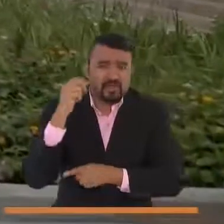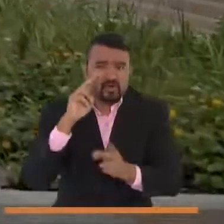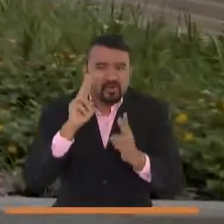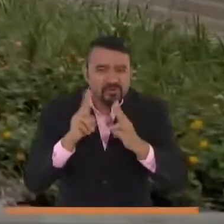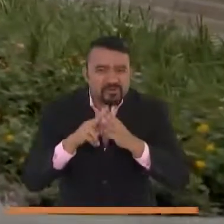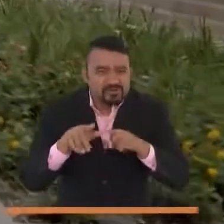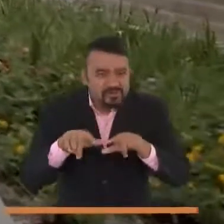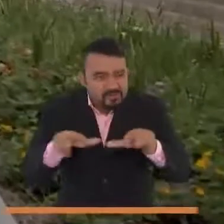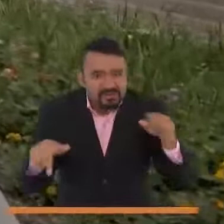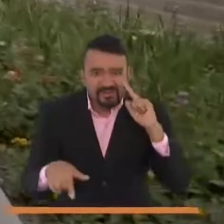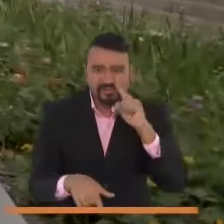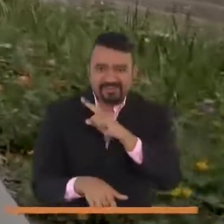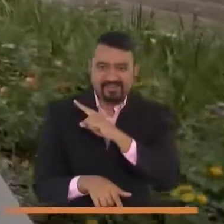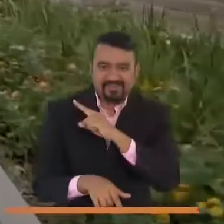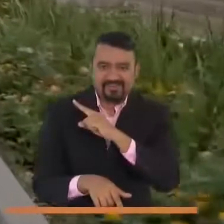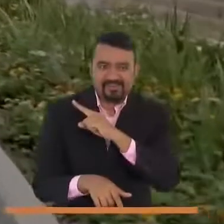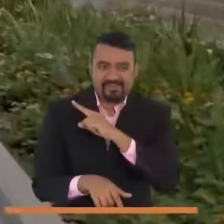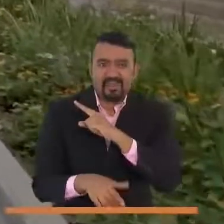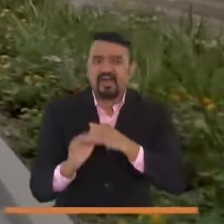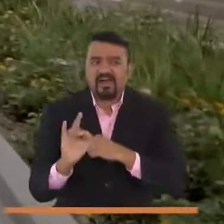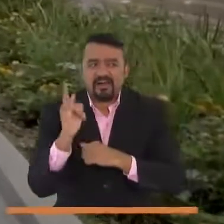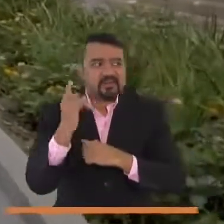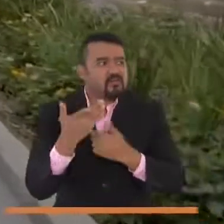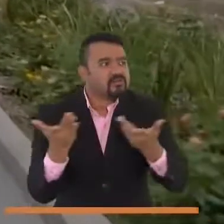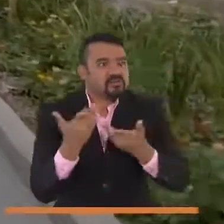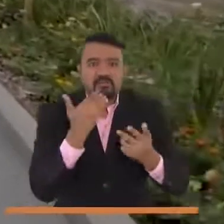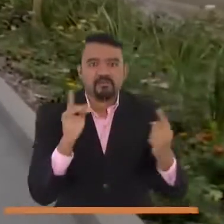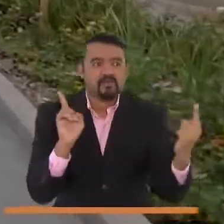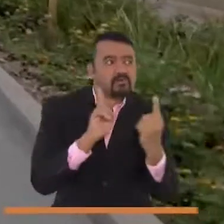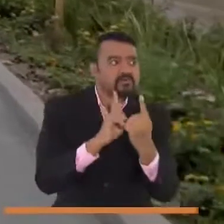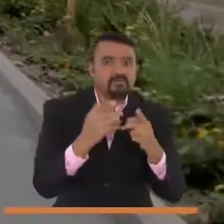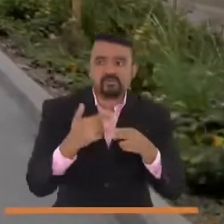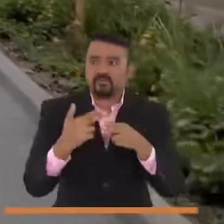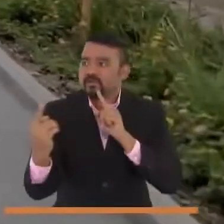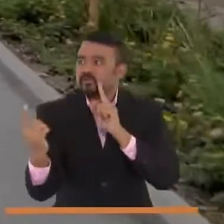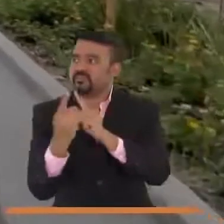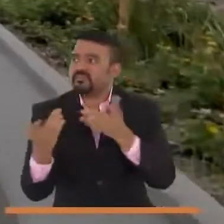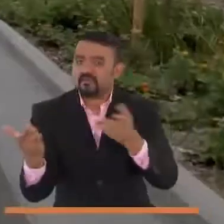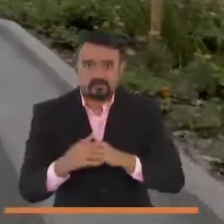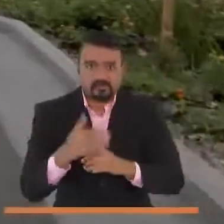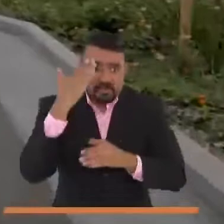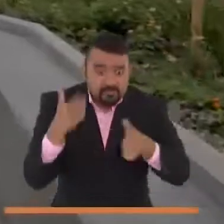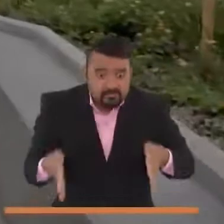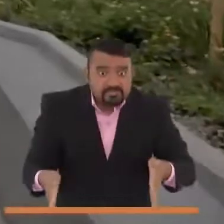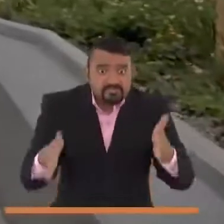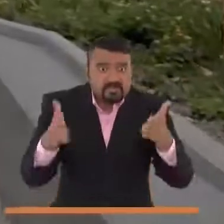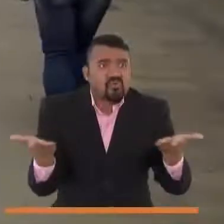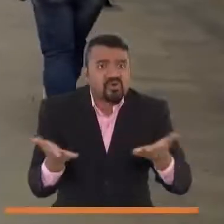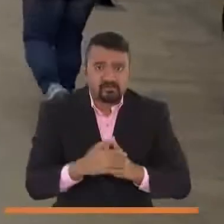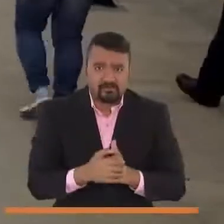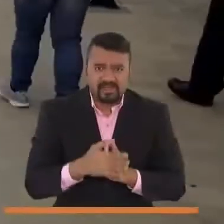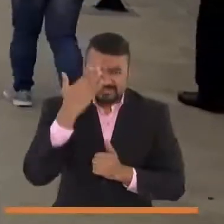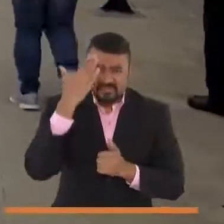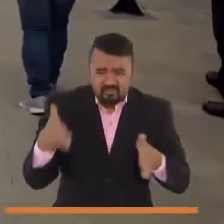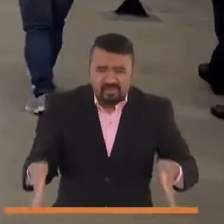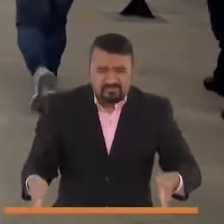territorio. Si uno se va a encontrar con un amigo, un familiar, y le cambia el nombre a este pasaje, se pierde. Si dice el